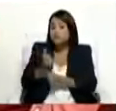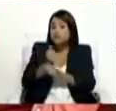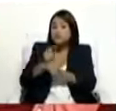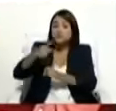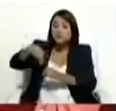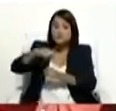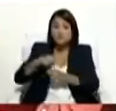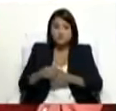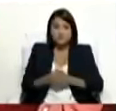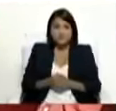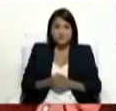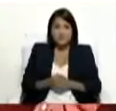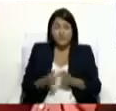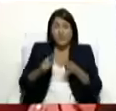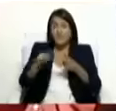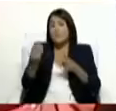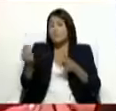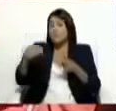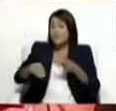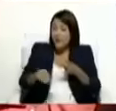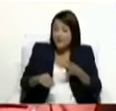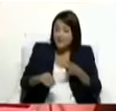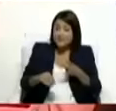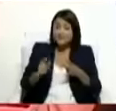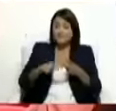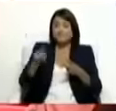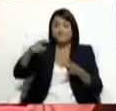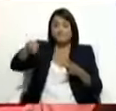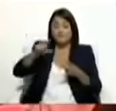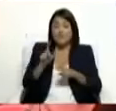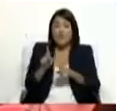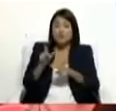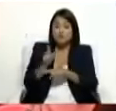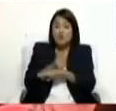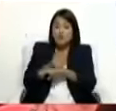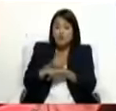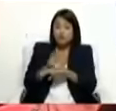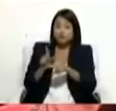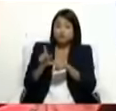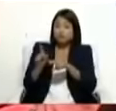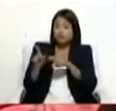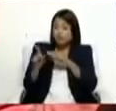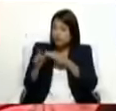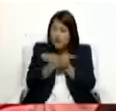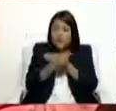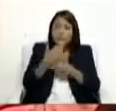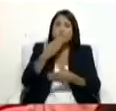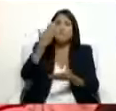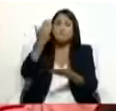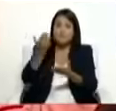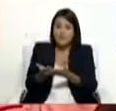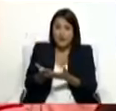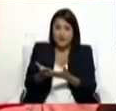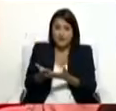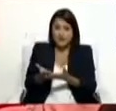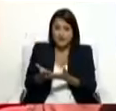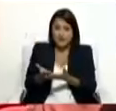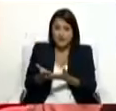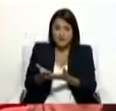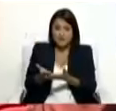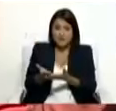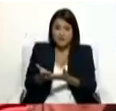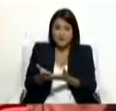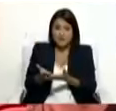fueron mucho más allá, porque se atrevieron a licitar un bloque que está en aguas